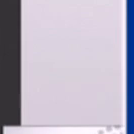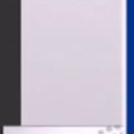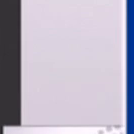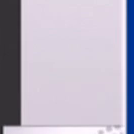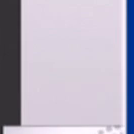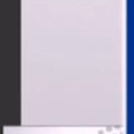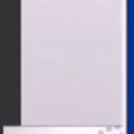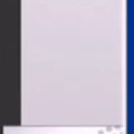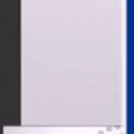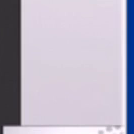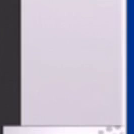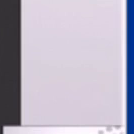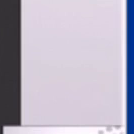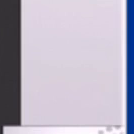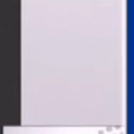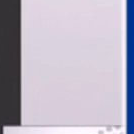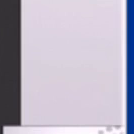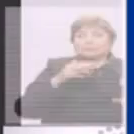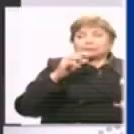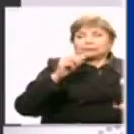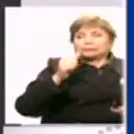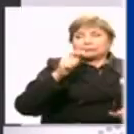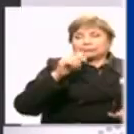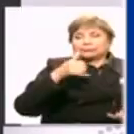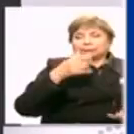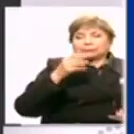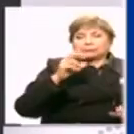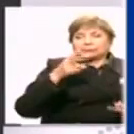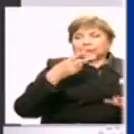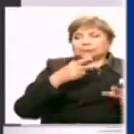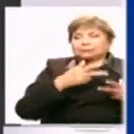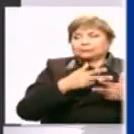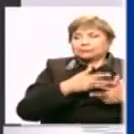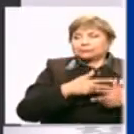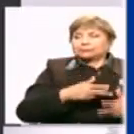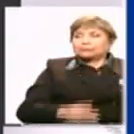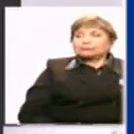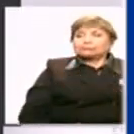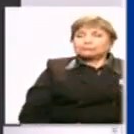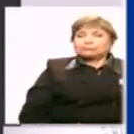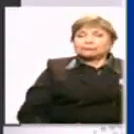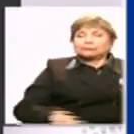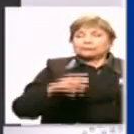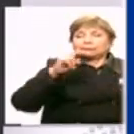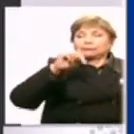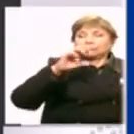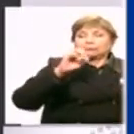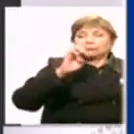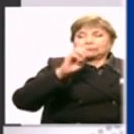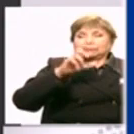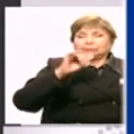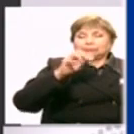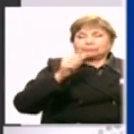posible, no es necesariamente el discurso de tus compañeros de bancada.